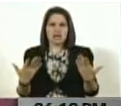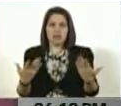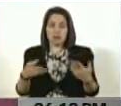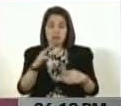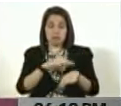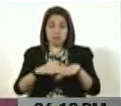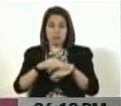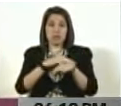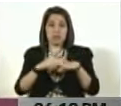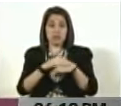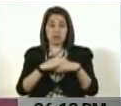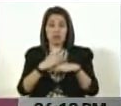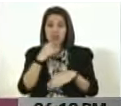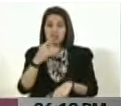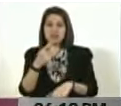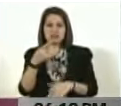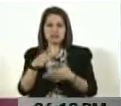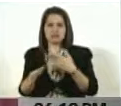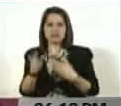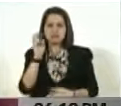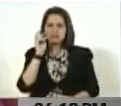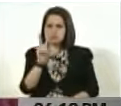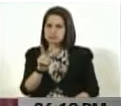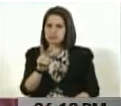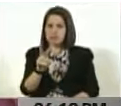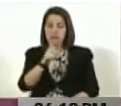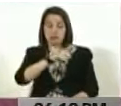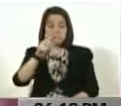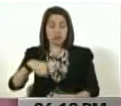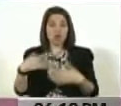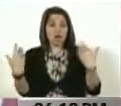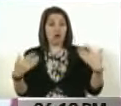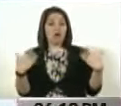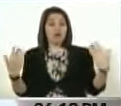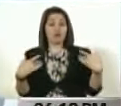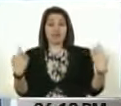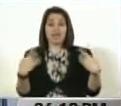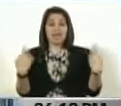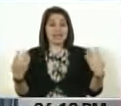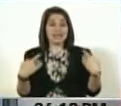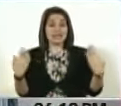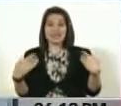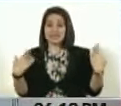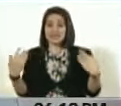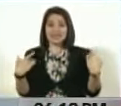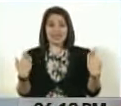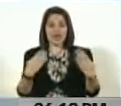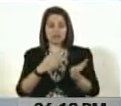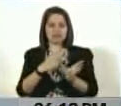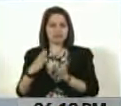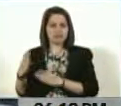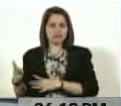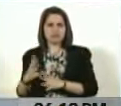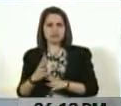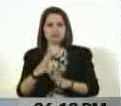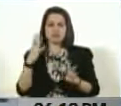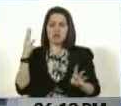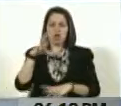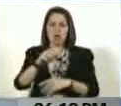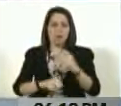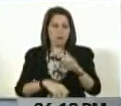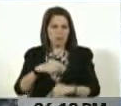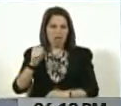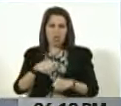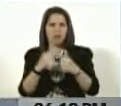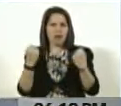Villegas colocó qué era lo que se veía. Mucha gente contenta también, saliendo con su pan la organización. ¿Cómo se organizan ustedes también